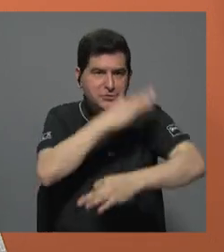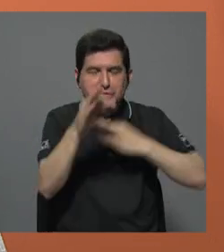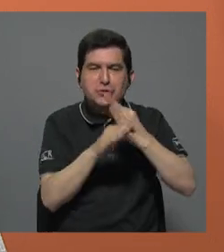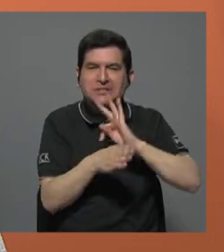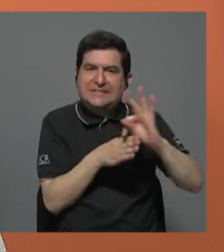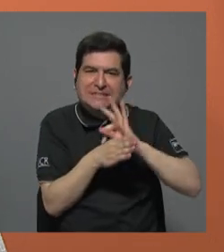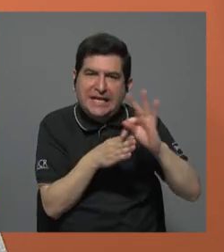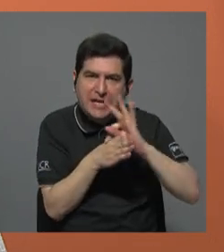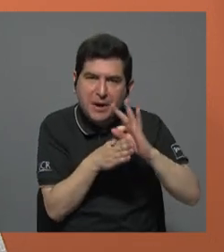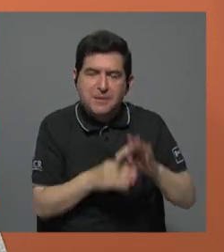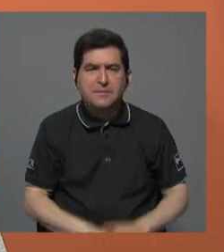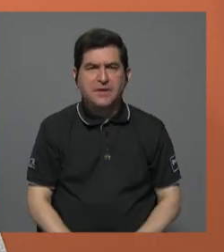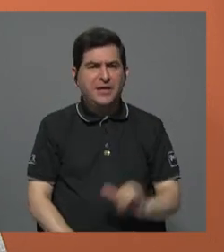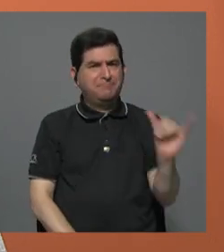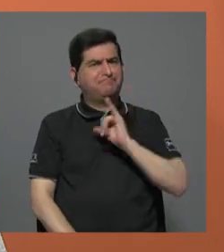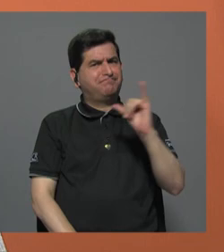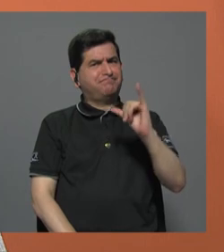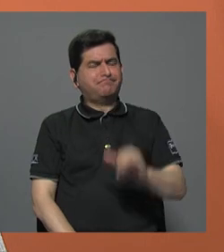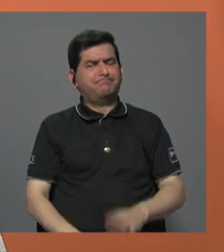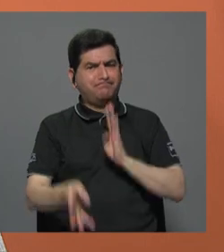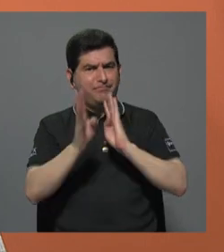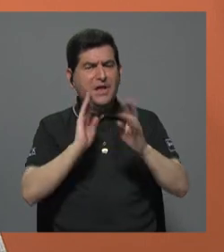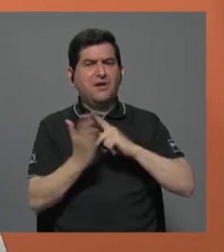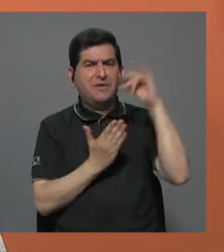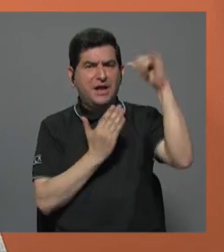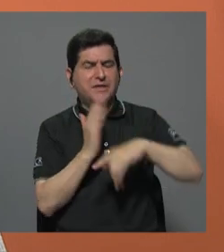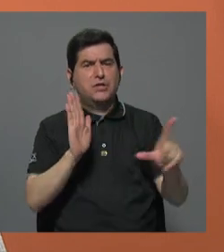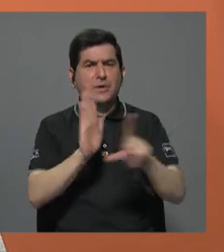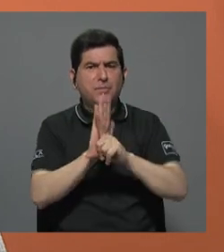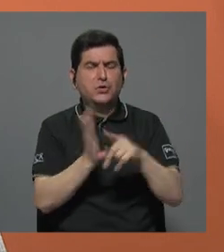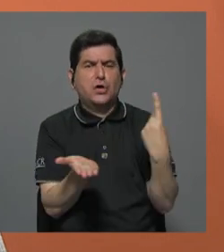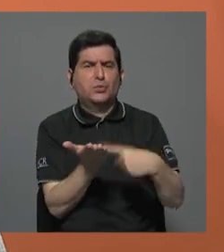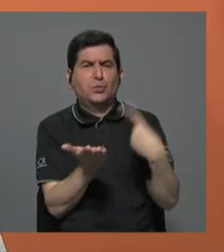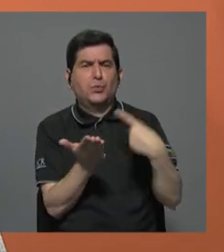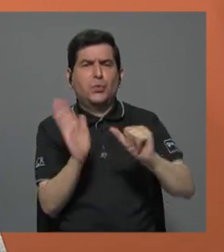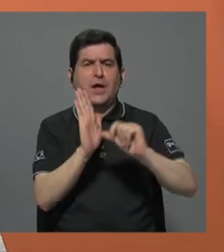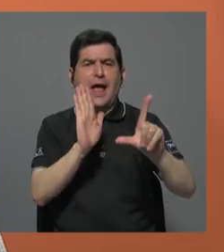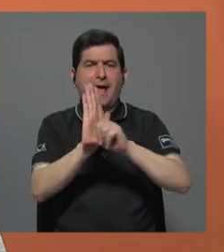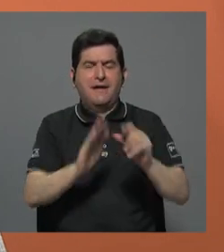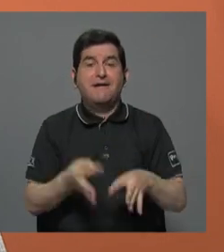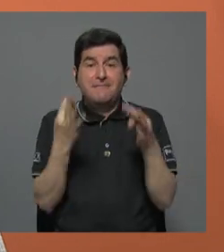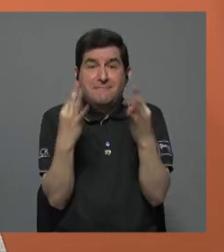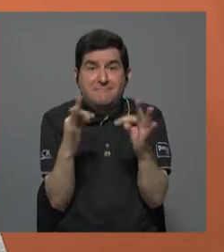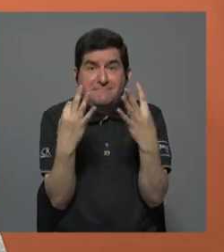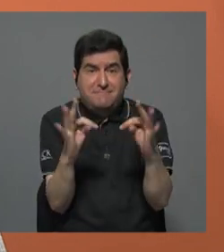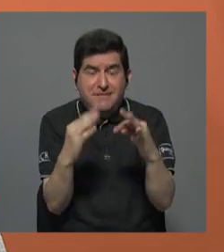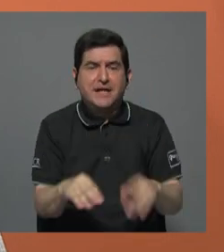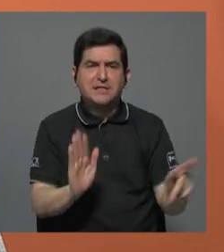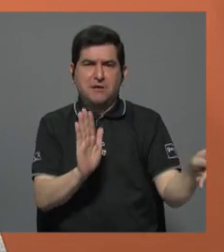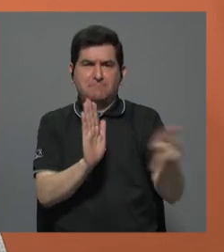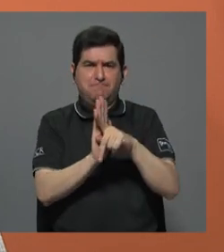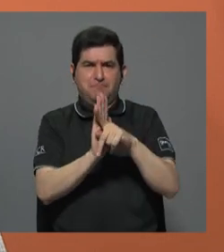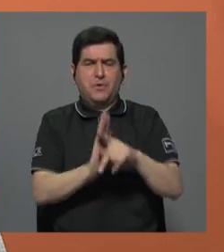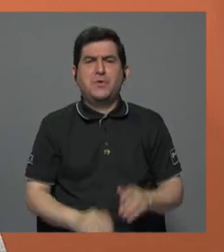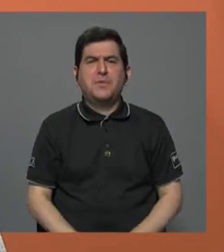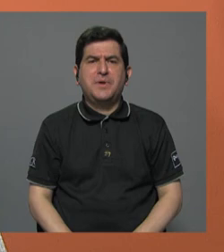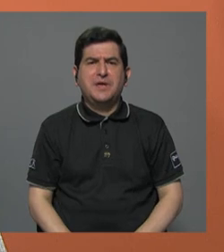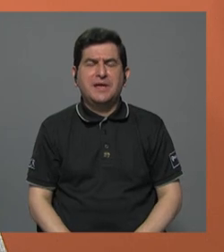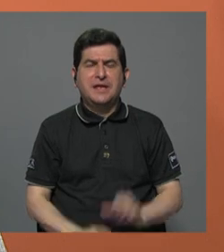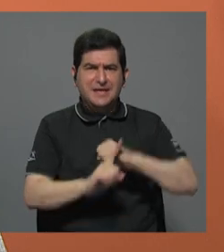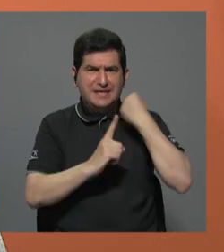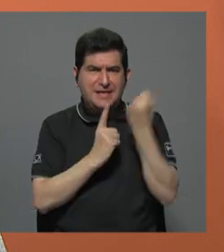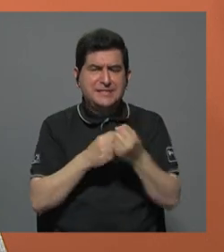de terapias también hay que hablar de un proyecto de ley que está en discusión en asamblea legislativa que busca prohibir cerrarla por el portillo